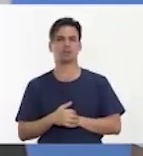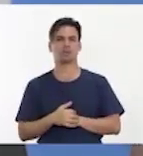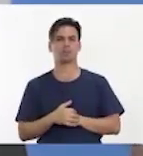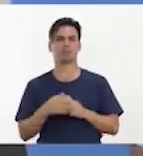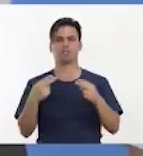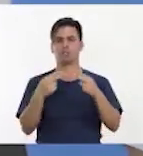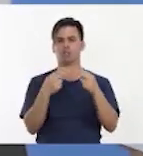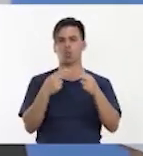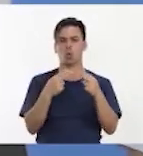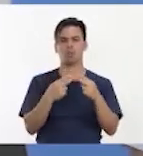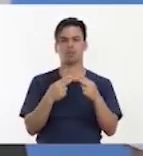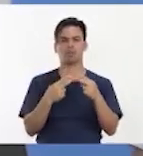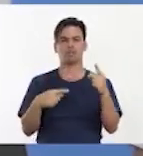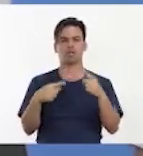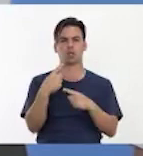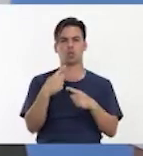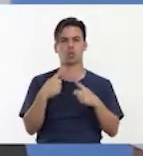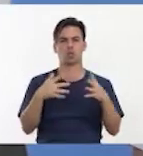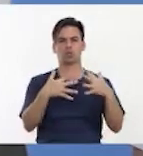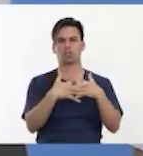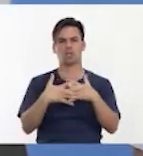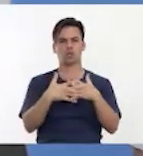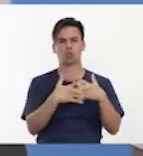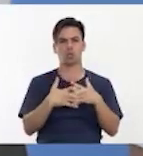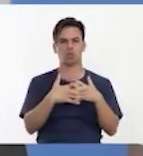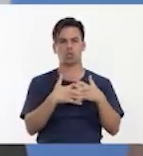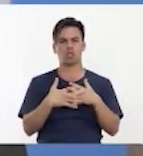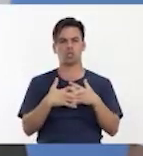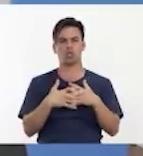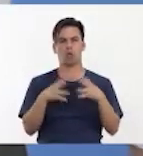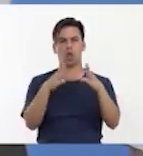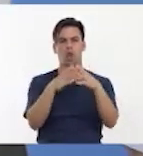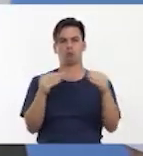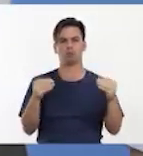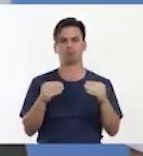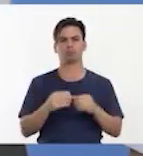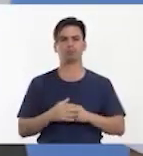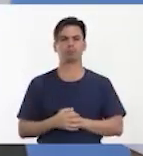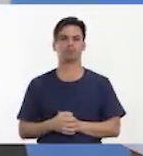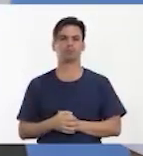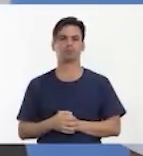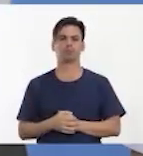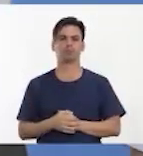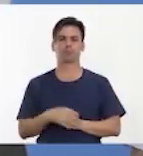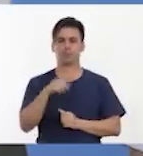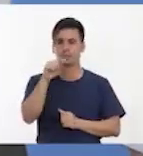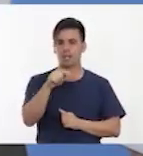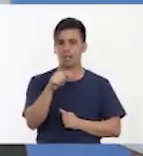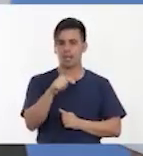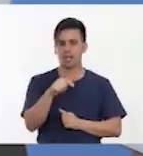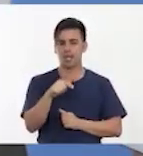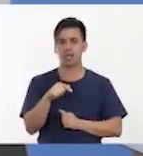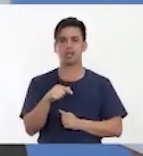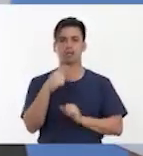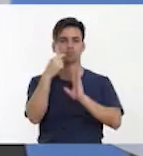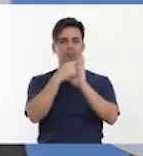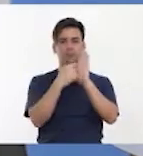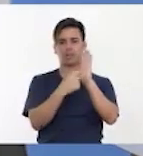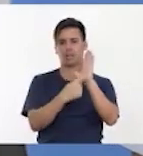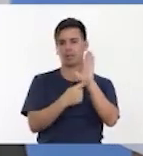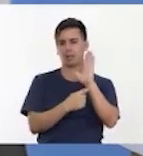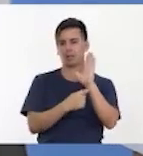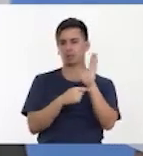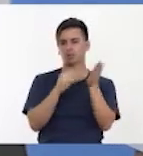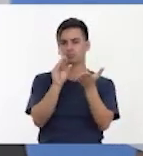rivales, Estados Unidos y Japón. Estos elementos aparecen con bastante